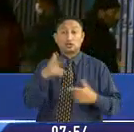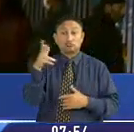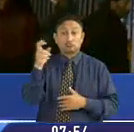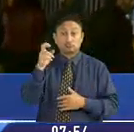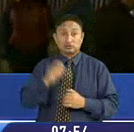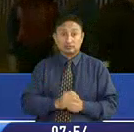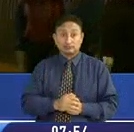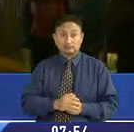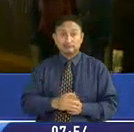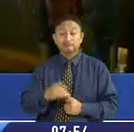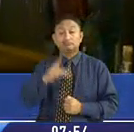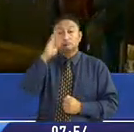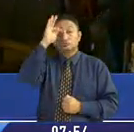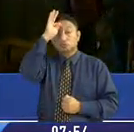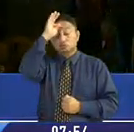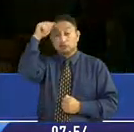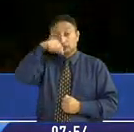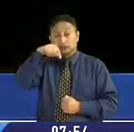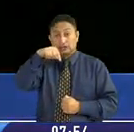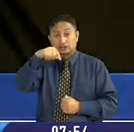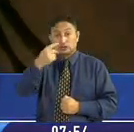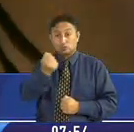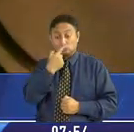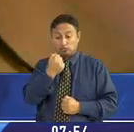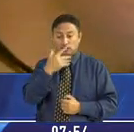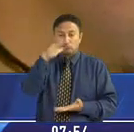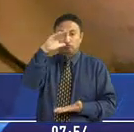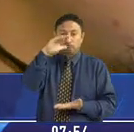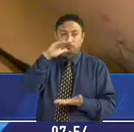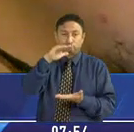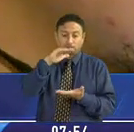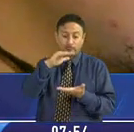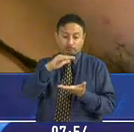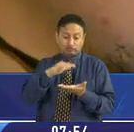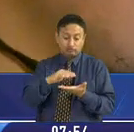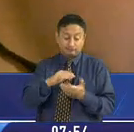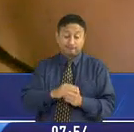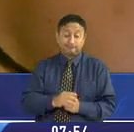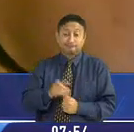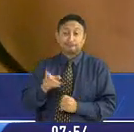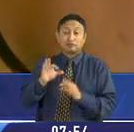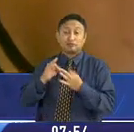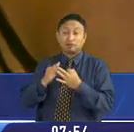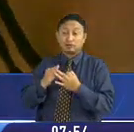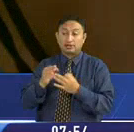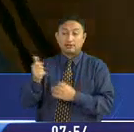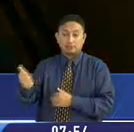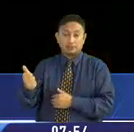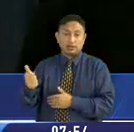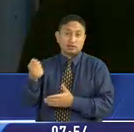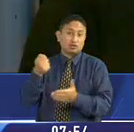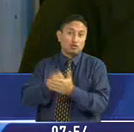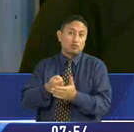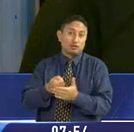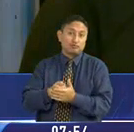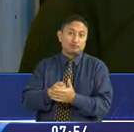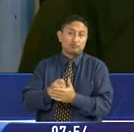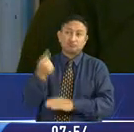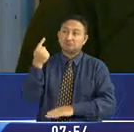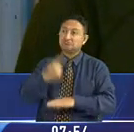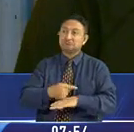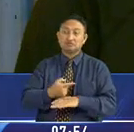salud tienen escasos unos tantos medicamentos que al final del día tienen que ser cubiertos por los propios ciudadanos. Por día